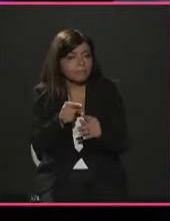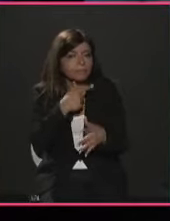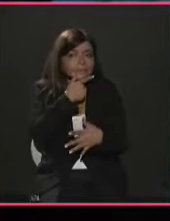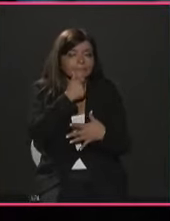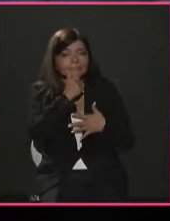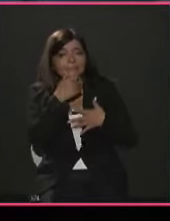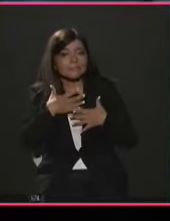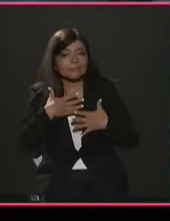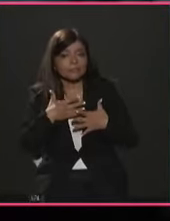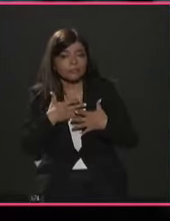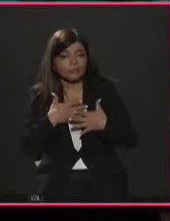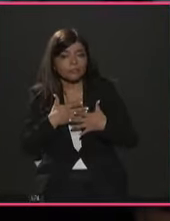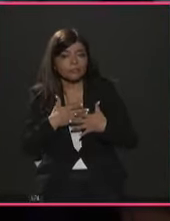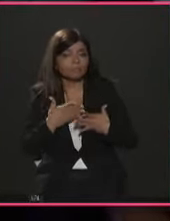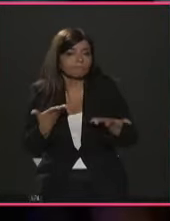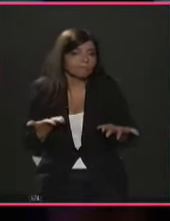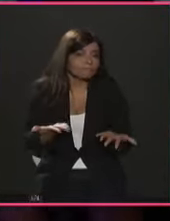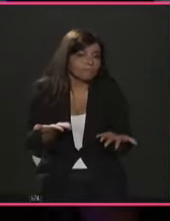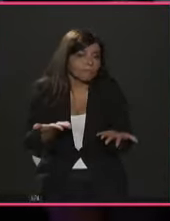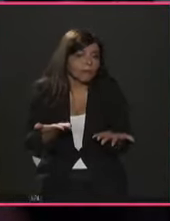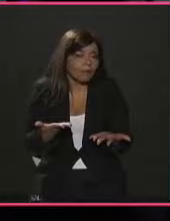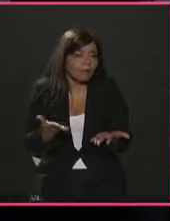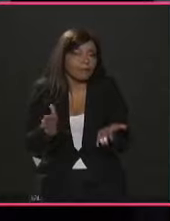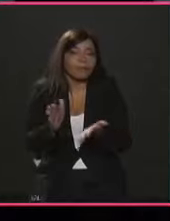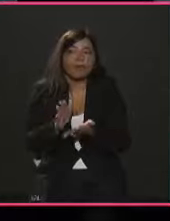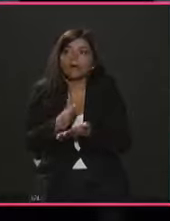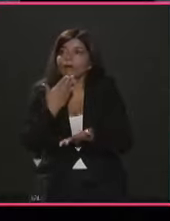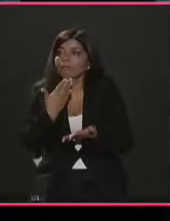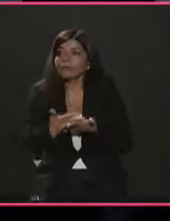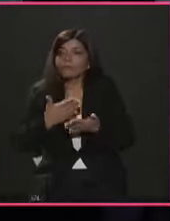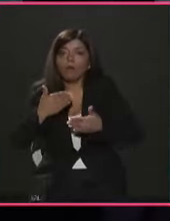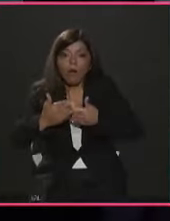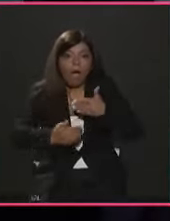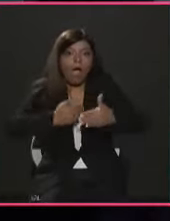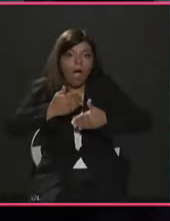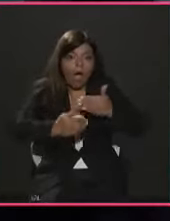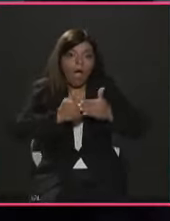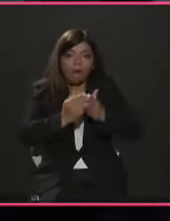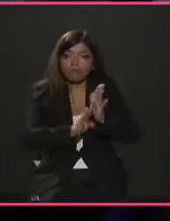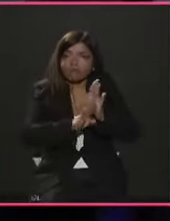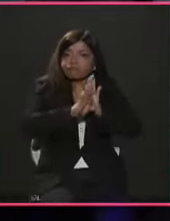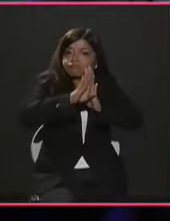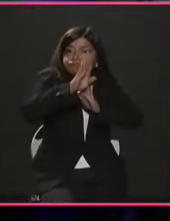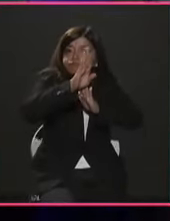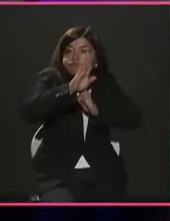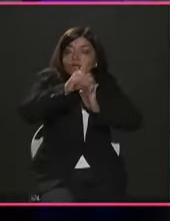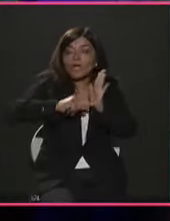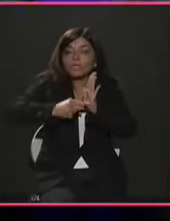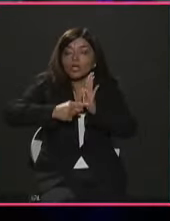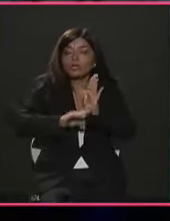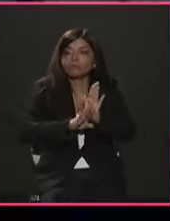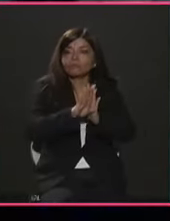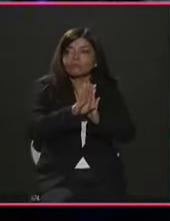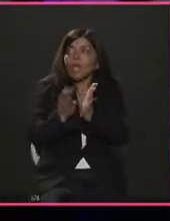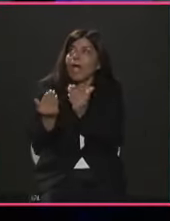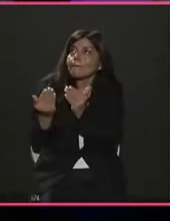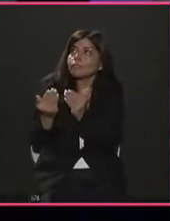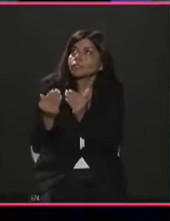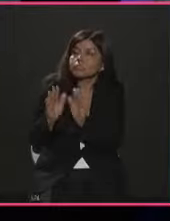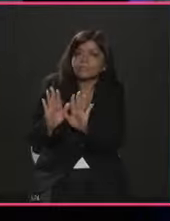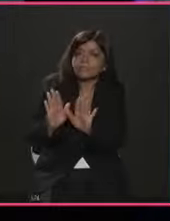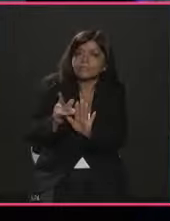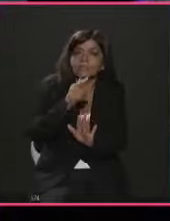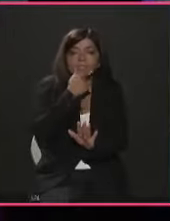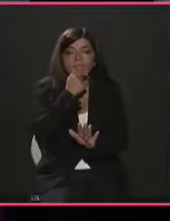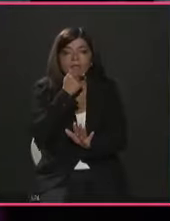incertidumbre y es paradojal porque en el momento de mayor evolución tecnológica desarrollo en vez de haber esperanza y incertidumbre